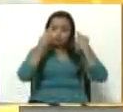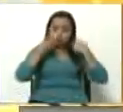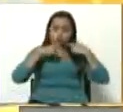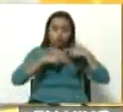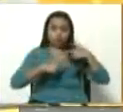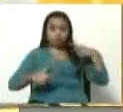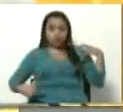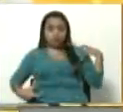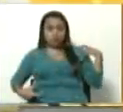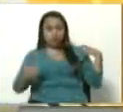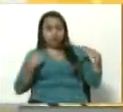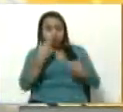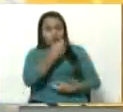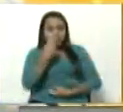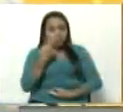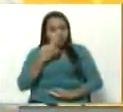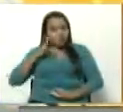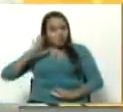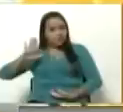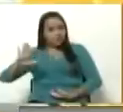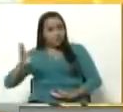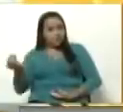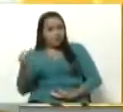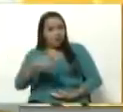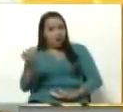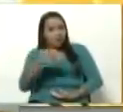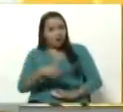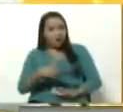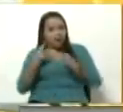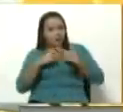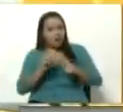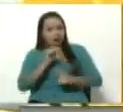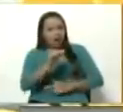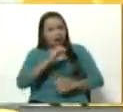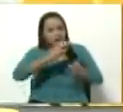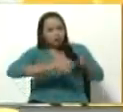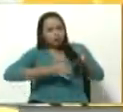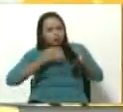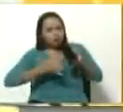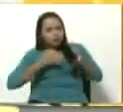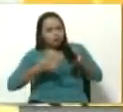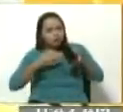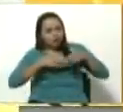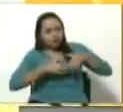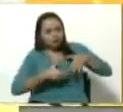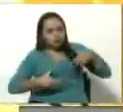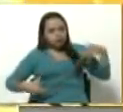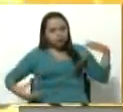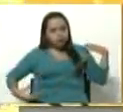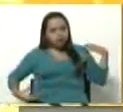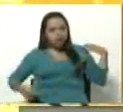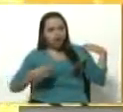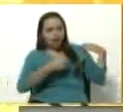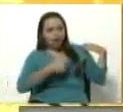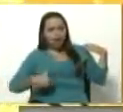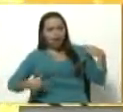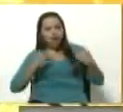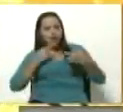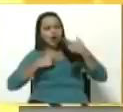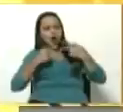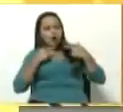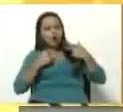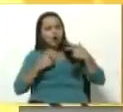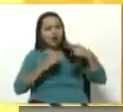me compromete más aún, pero cada punto de hilo que hay aquí tejido para estos colores, para